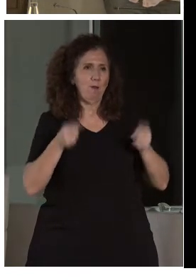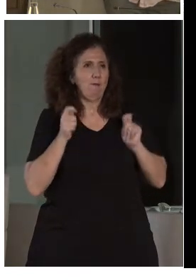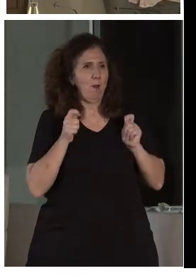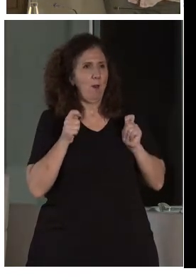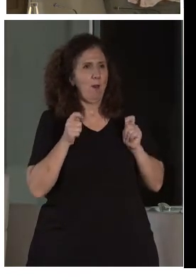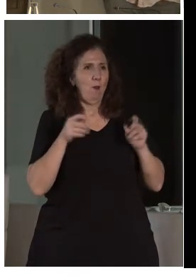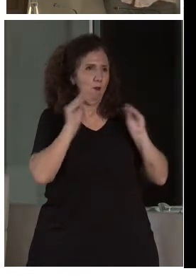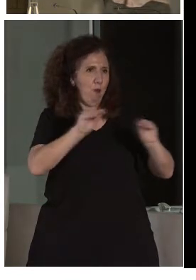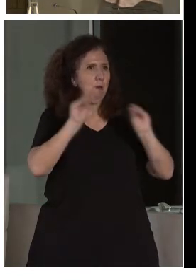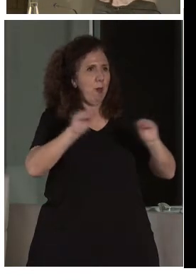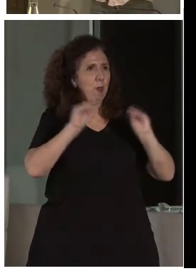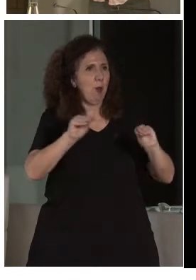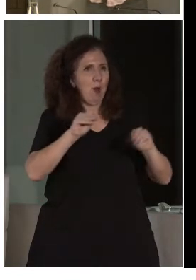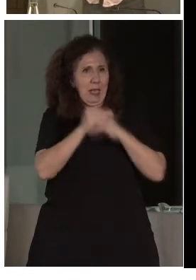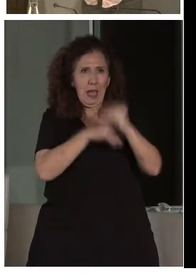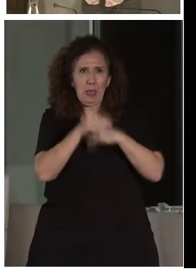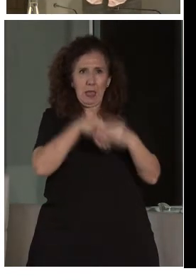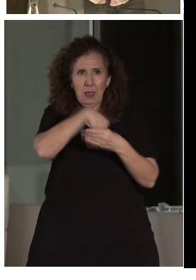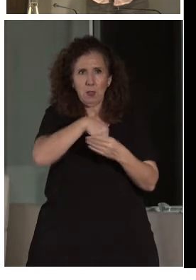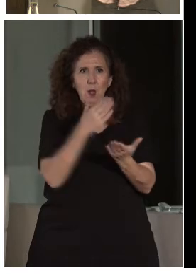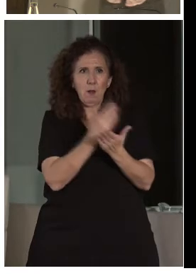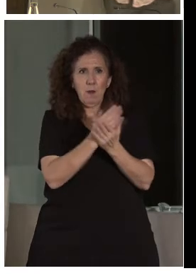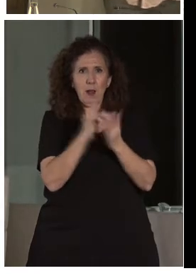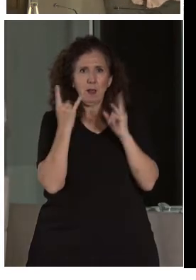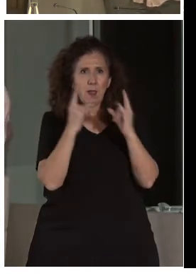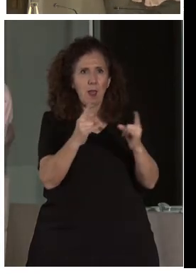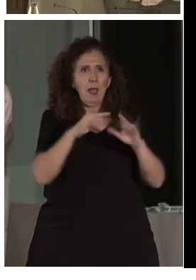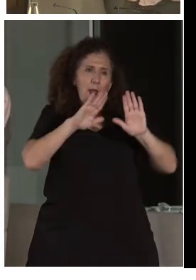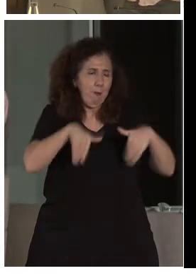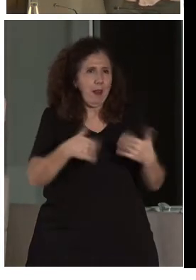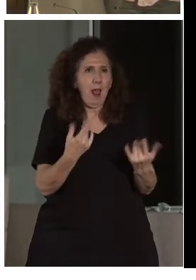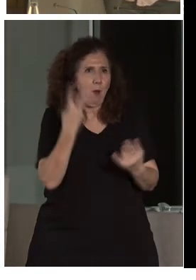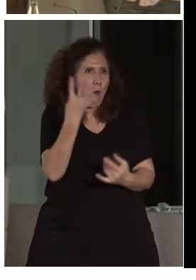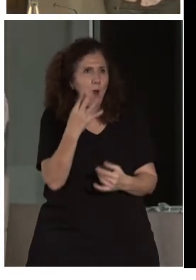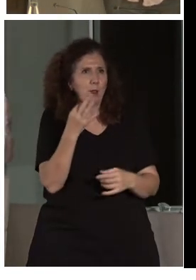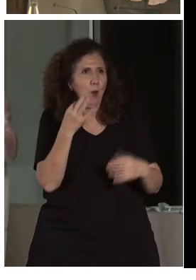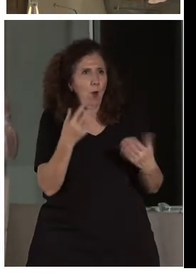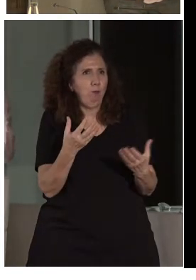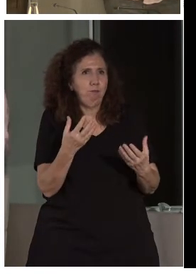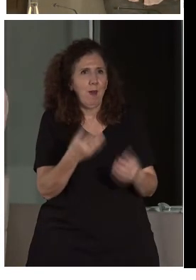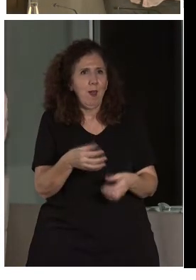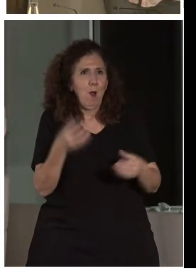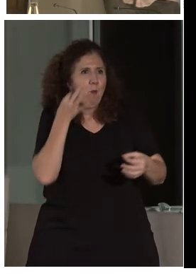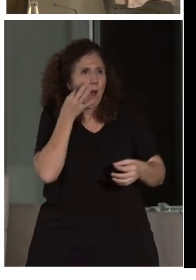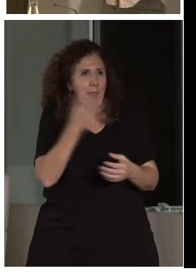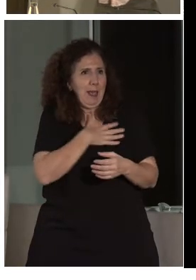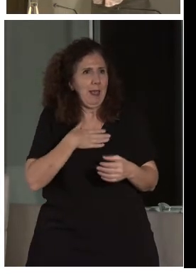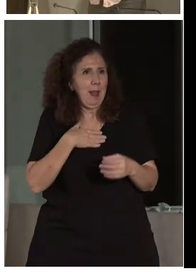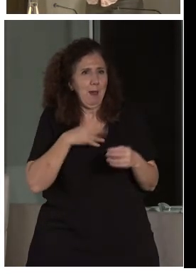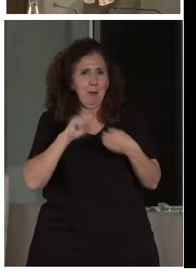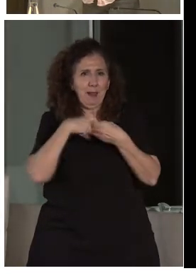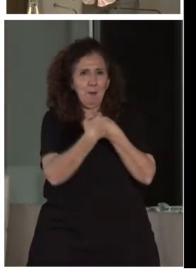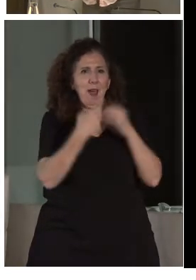es una formación que imparte el parque, y siempre que se juntan 4 gomeras, pues hay un tenderete montado que es lo que hace que la gente quiera seguir participando.